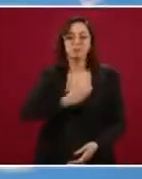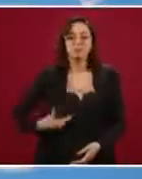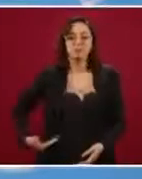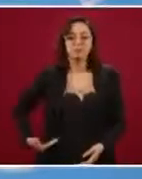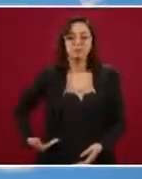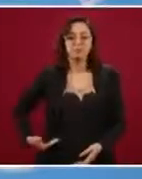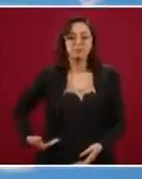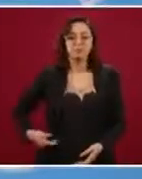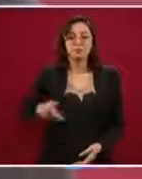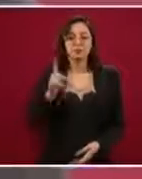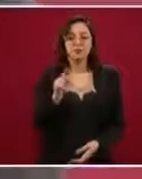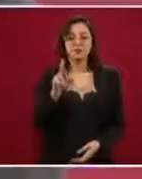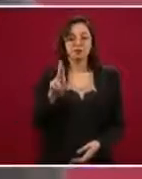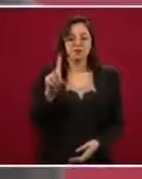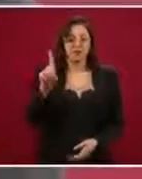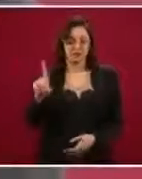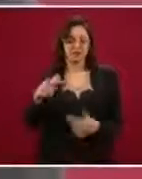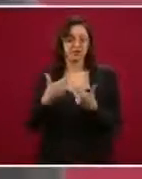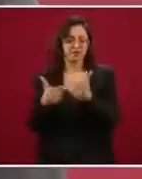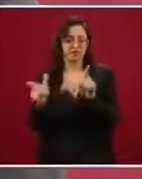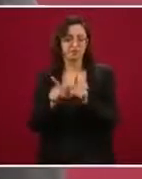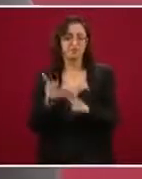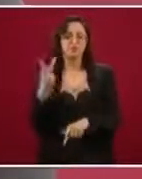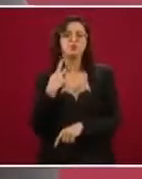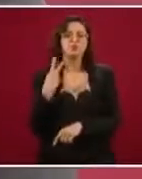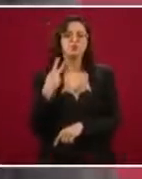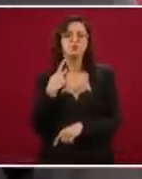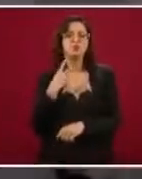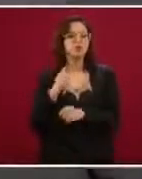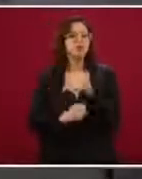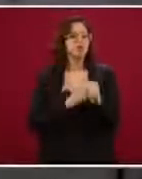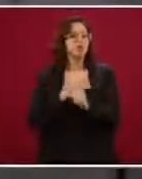del PRD como